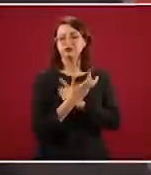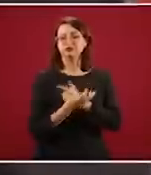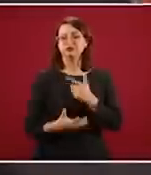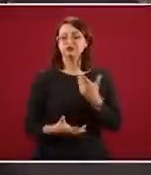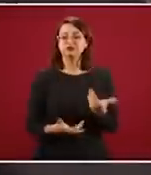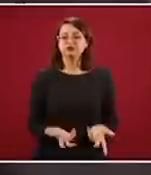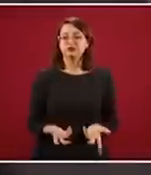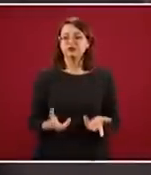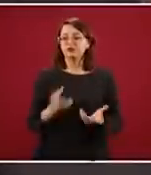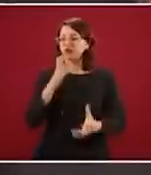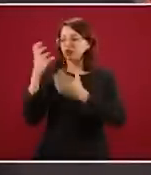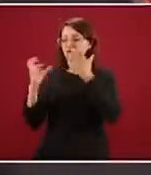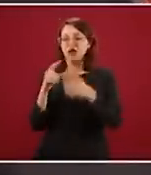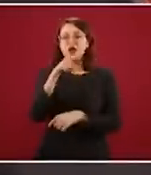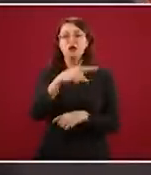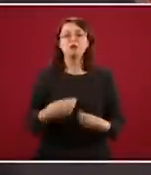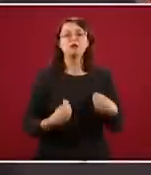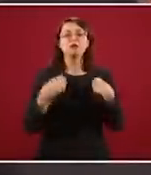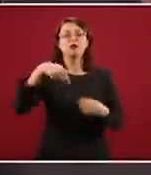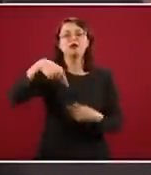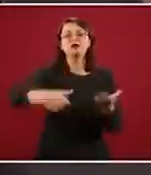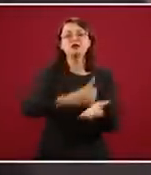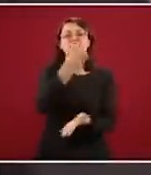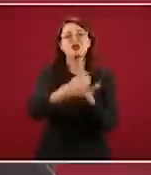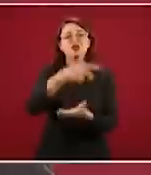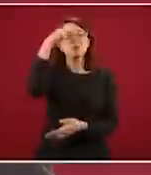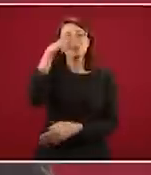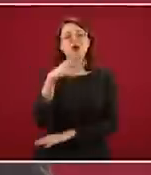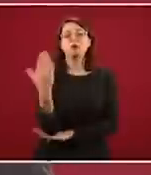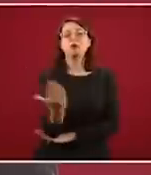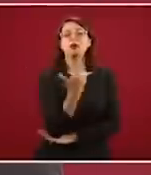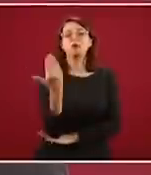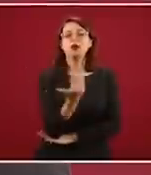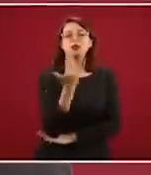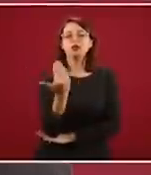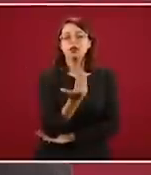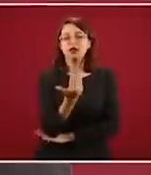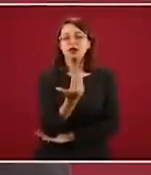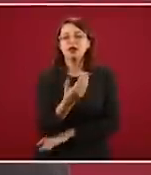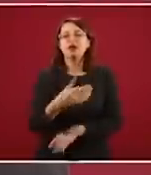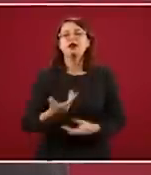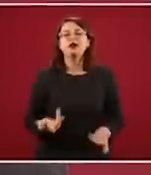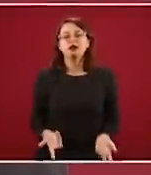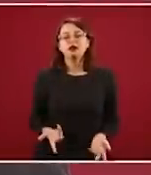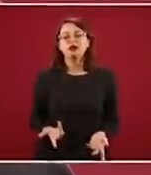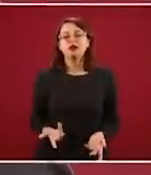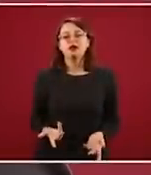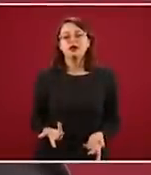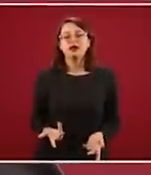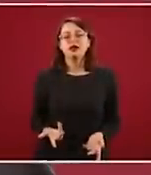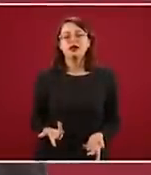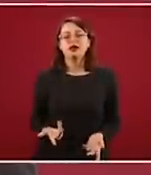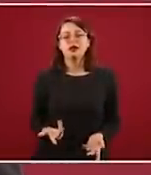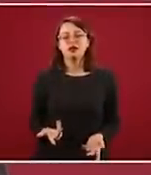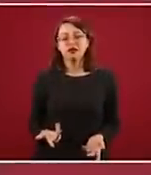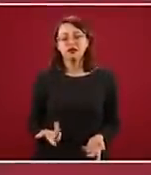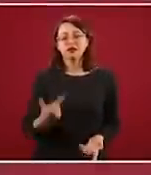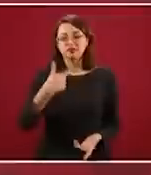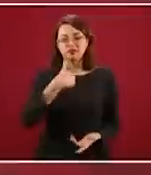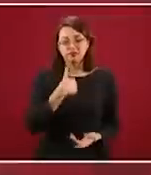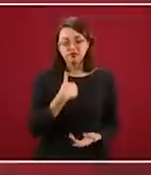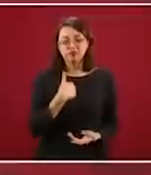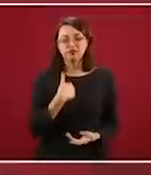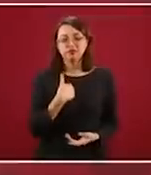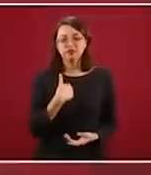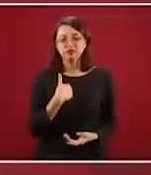dijo que era de Milpalta, y luego yo, sin darme cuenta, le dije a uno: ya